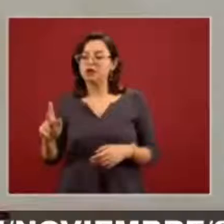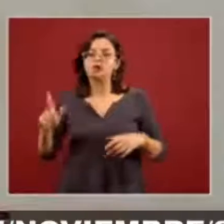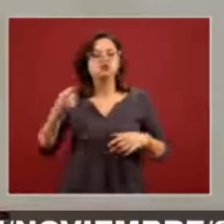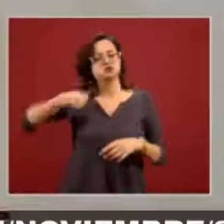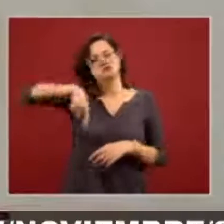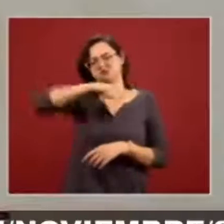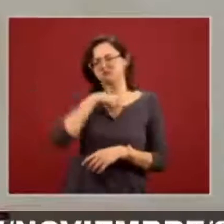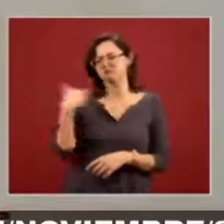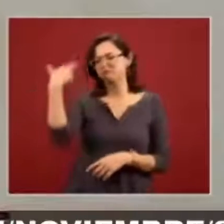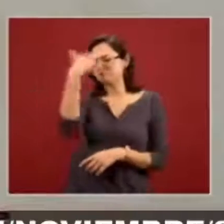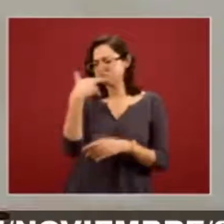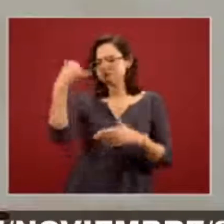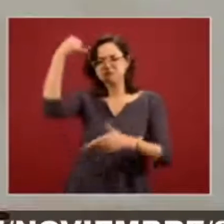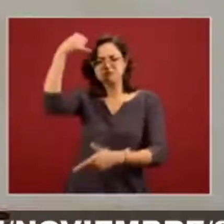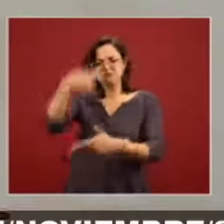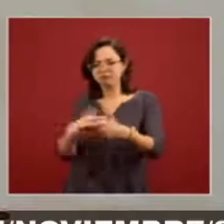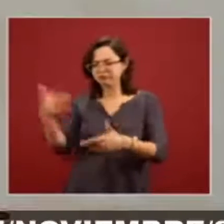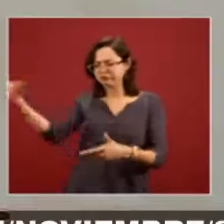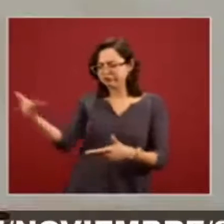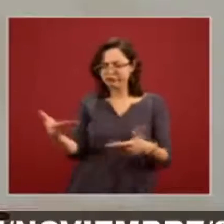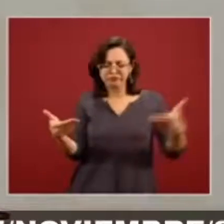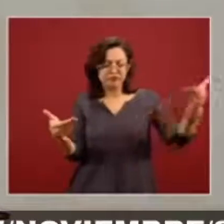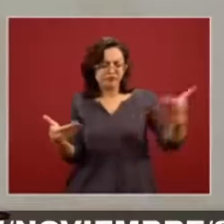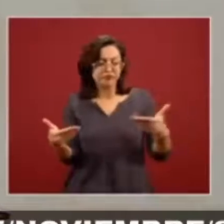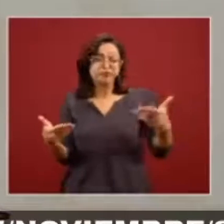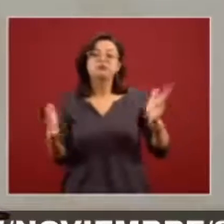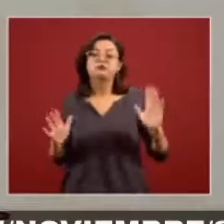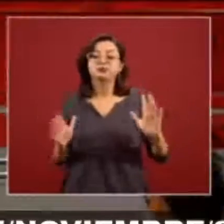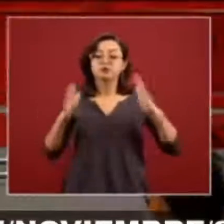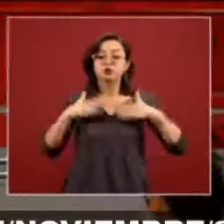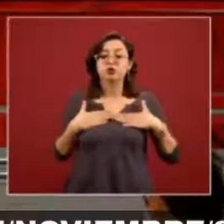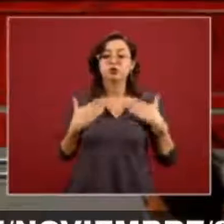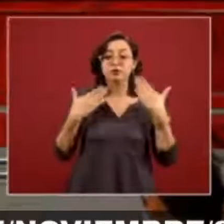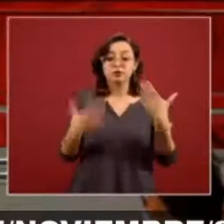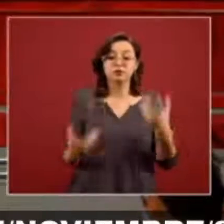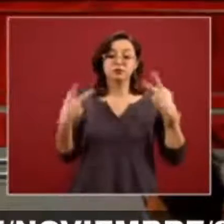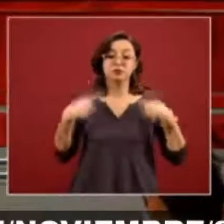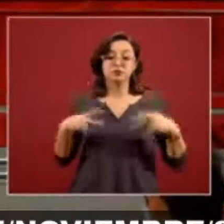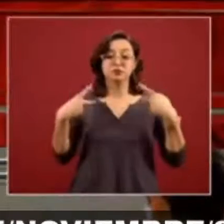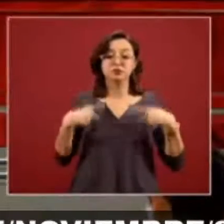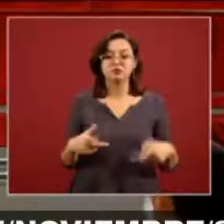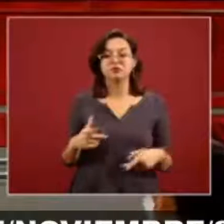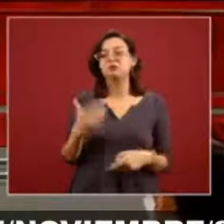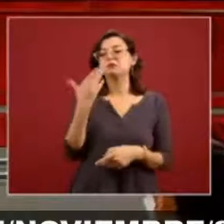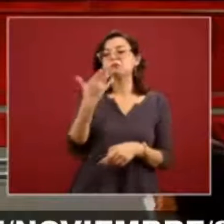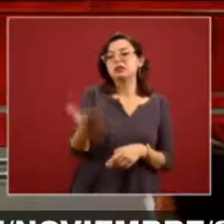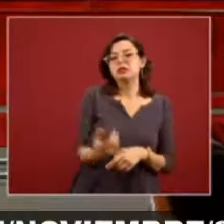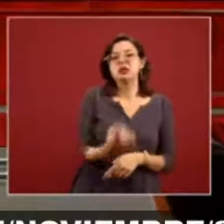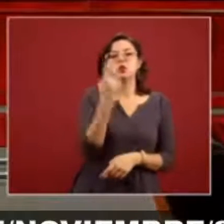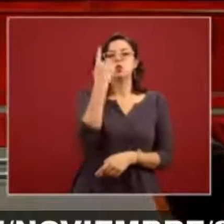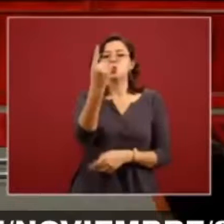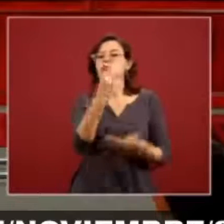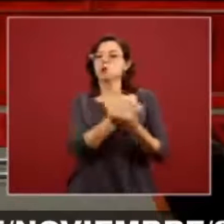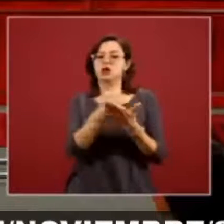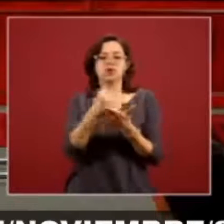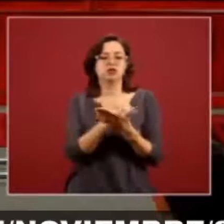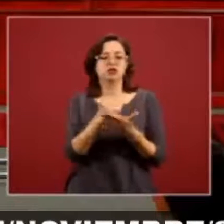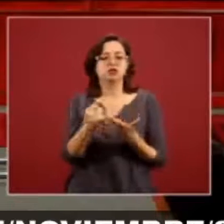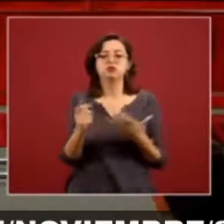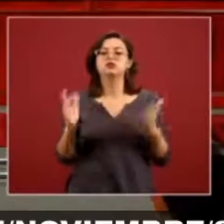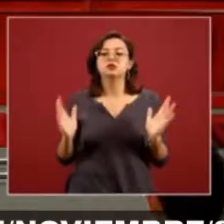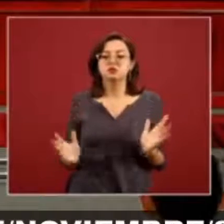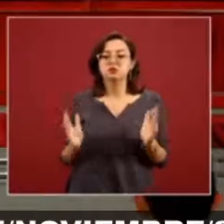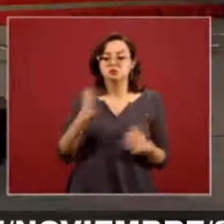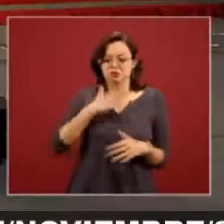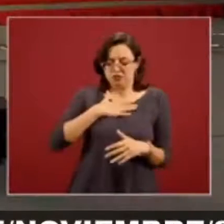más amplio posible y sobre todo que confiamos en que la gente va a pedir un solo crédito. Es decir, que entiende que la necesidad de